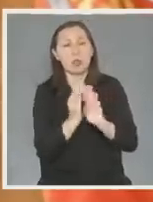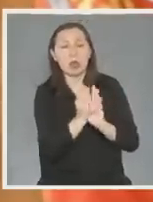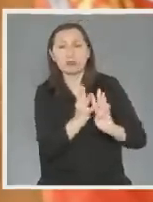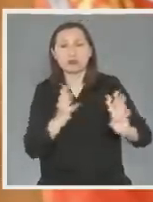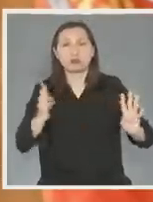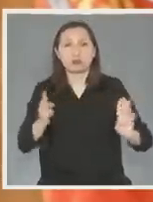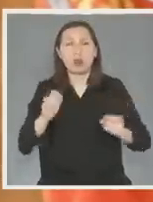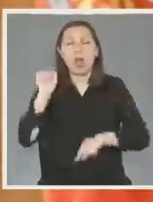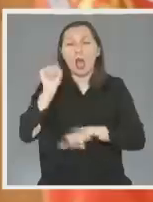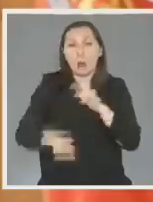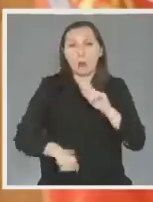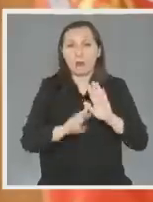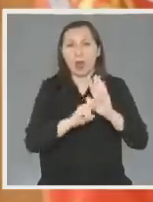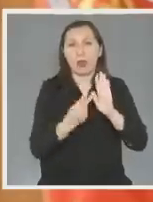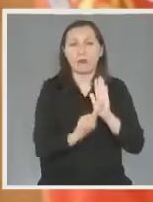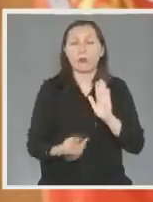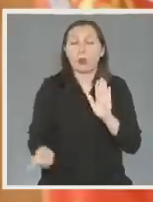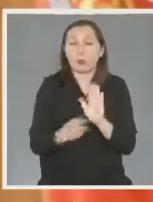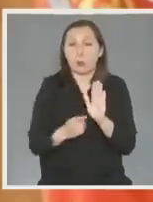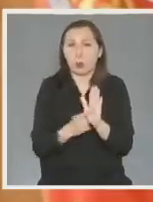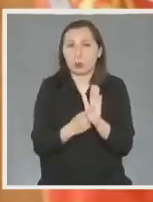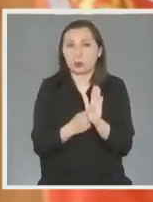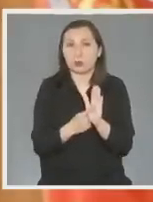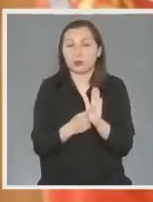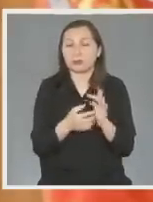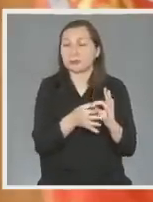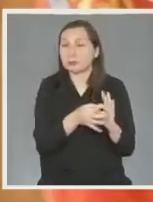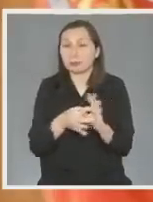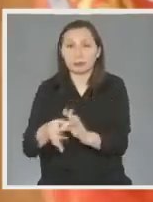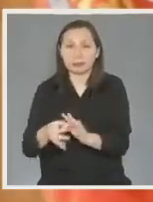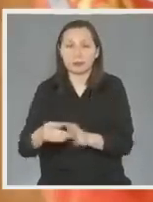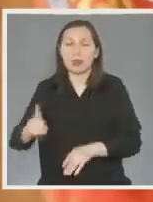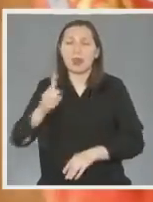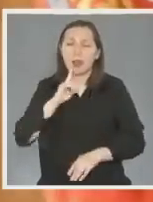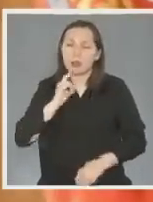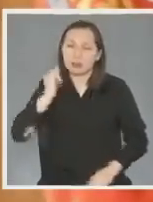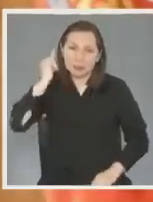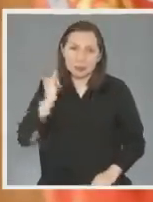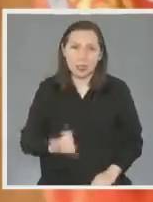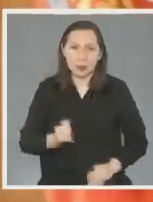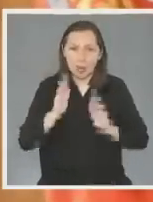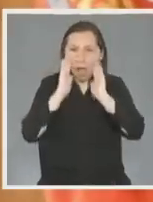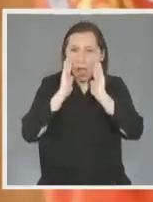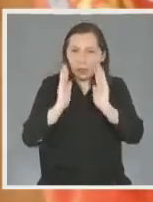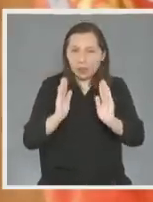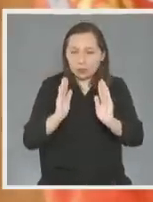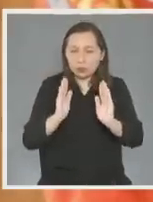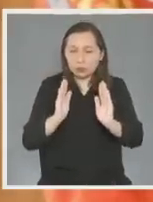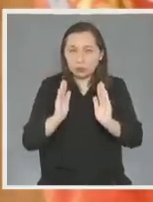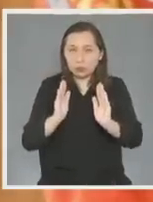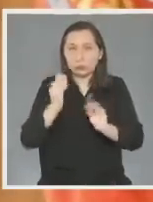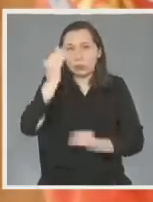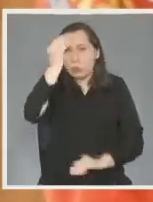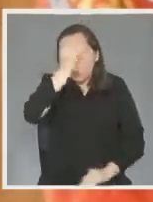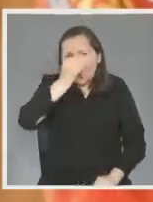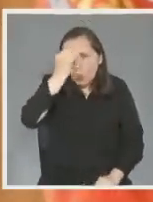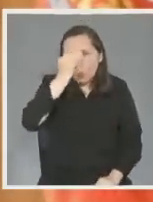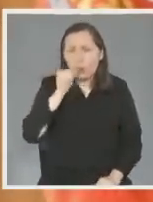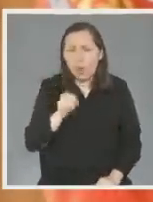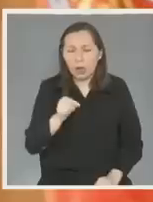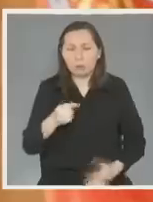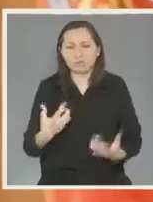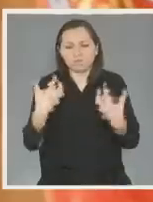la reforma tributaria y, en definitiva, estar siempre atentos, preocupados